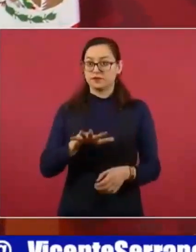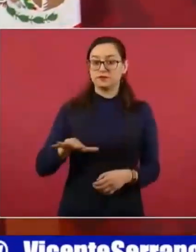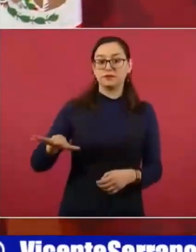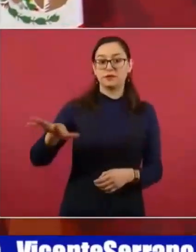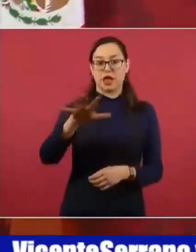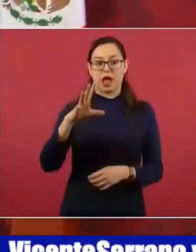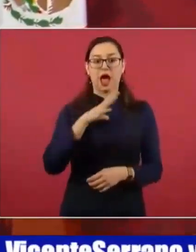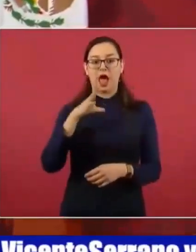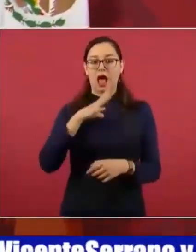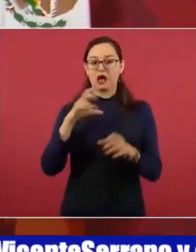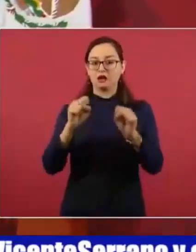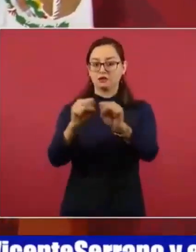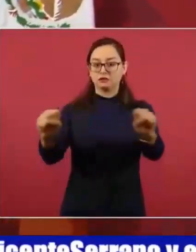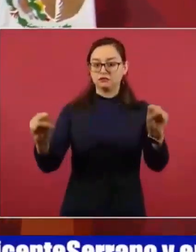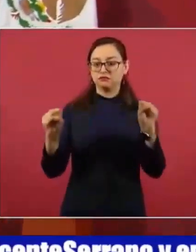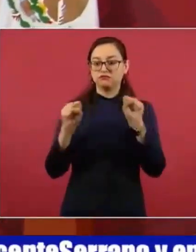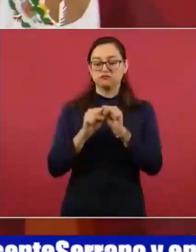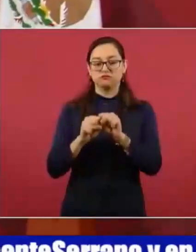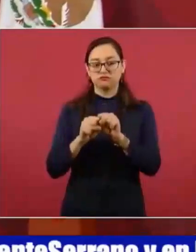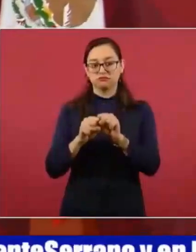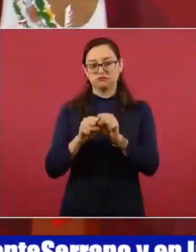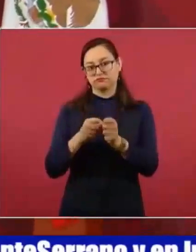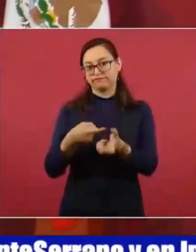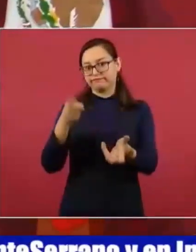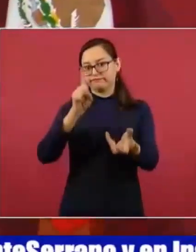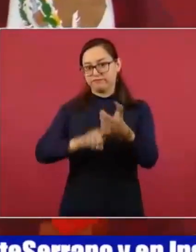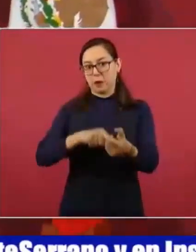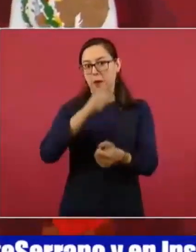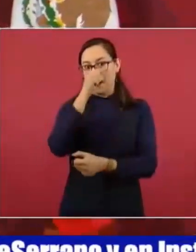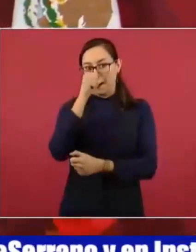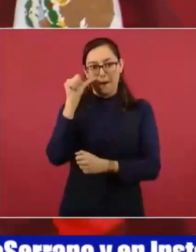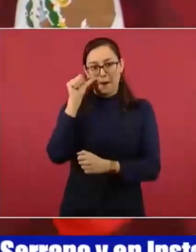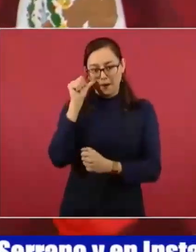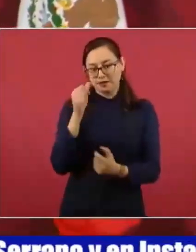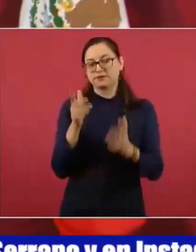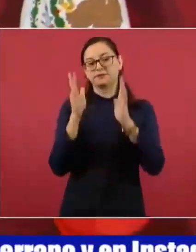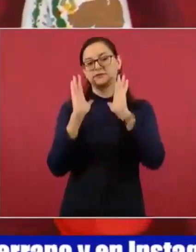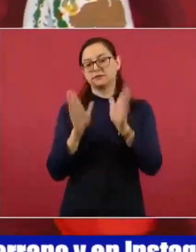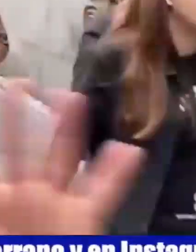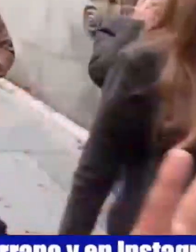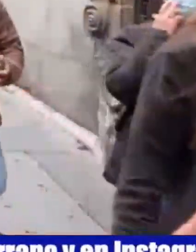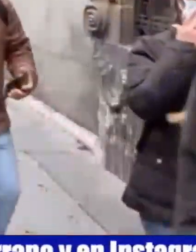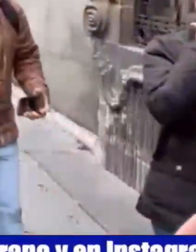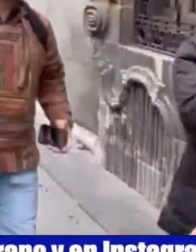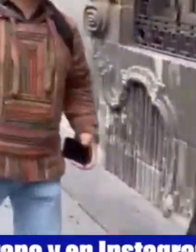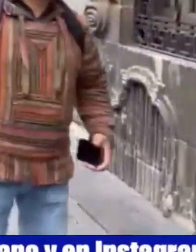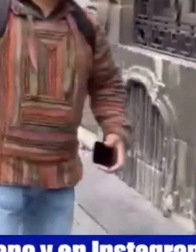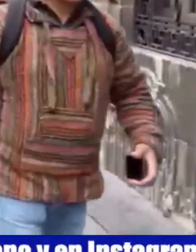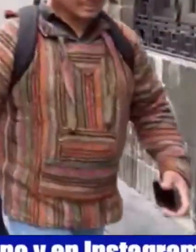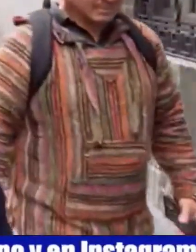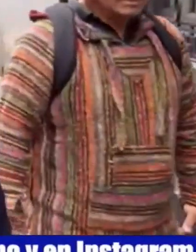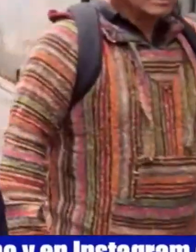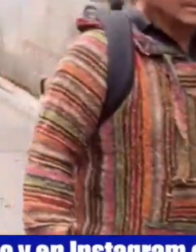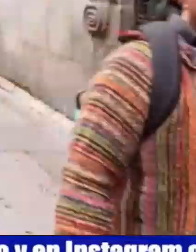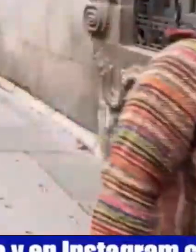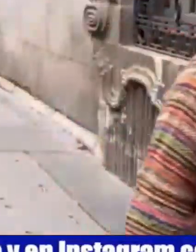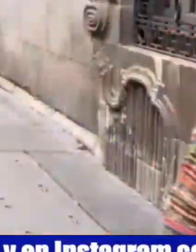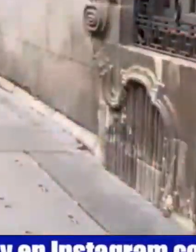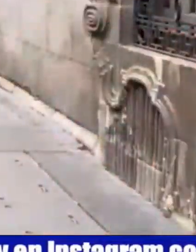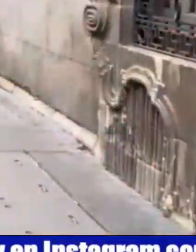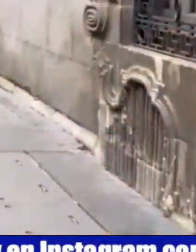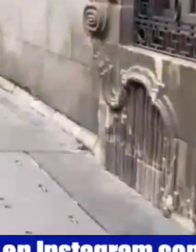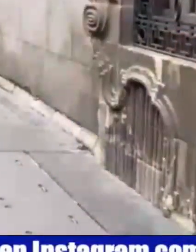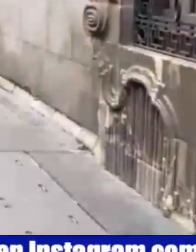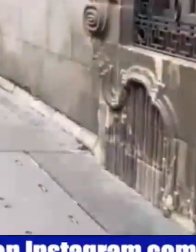muy cerca, antes de llegar al aeropuerto de Los Mochis, Sinaloa. El propio presidente, con toda la transparencia, dice